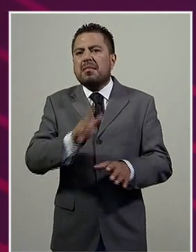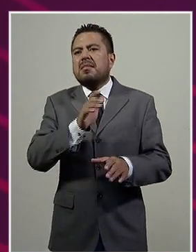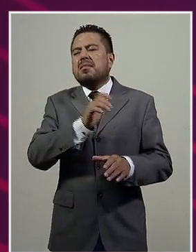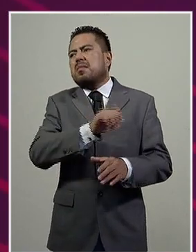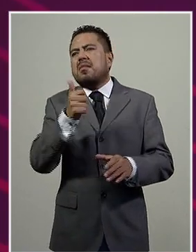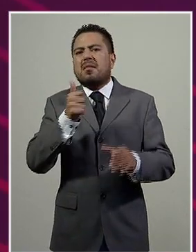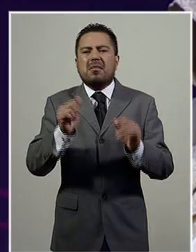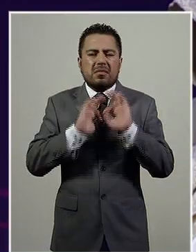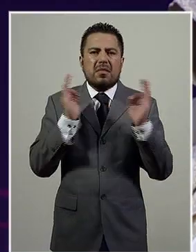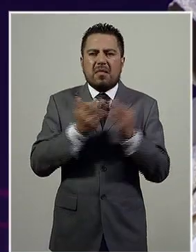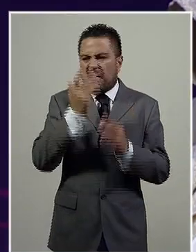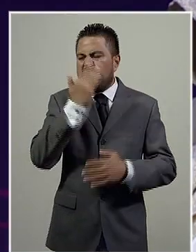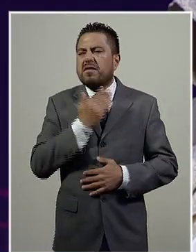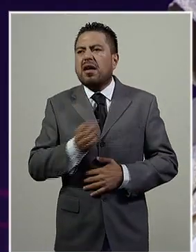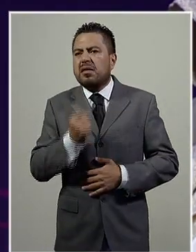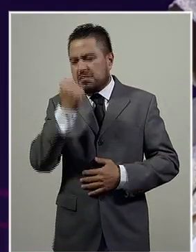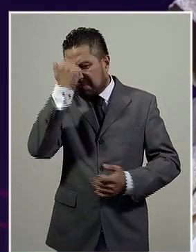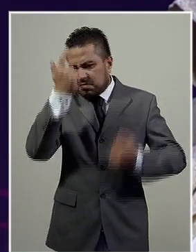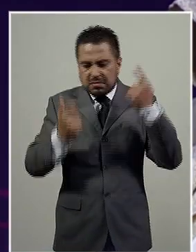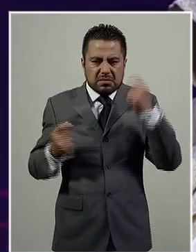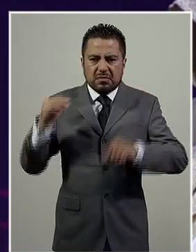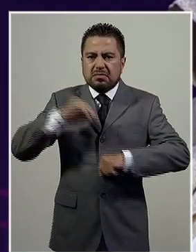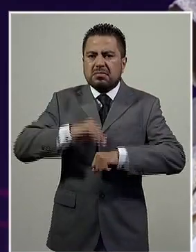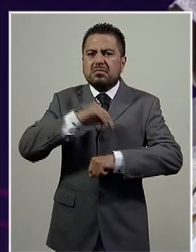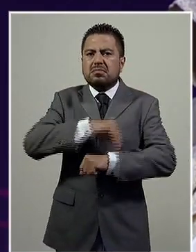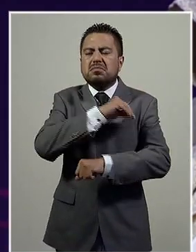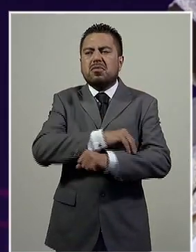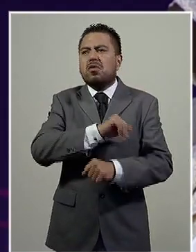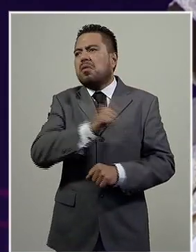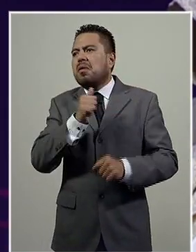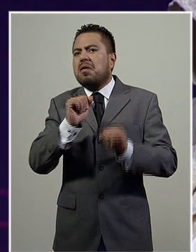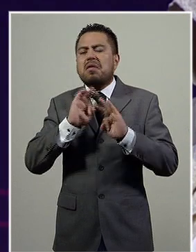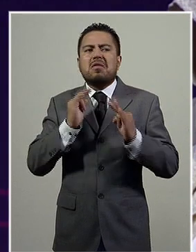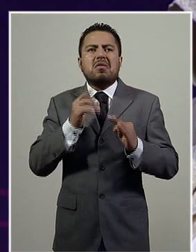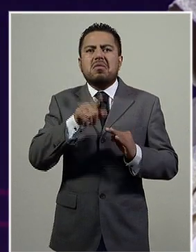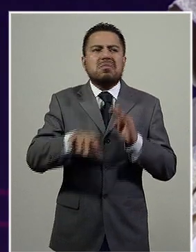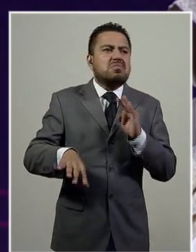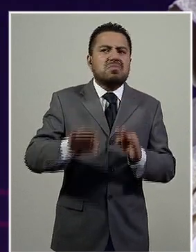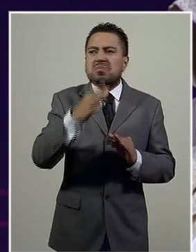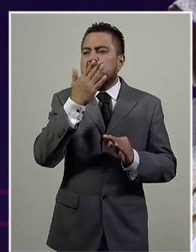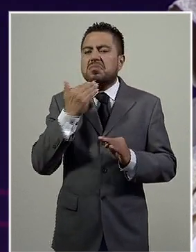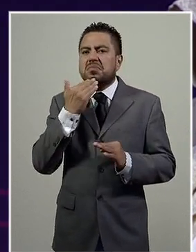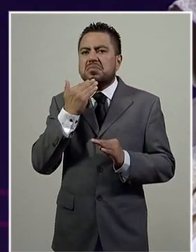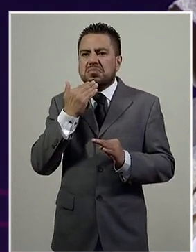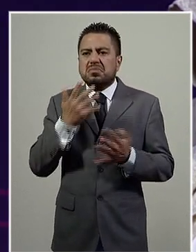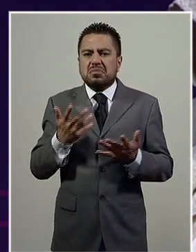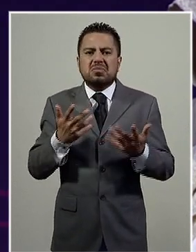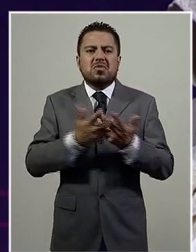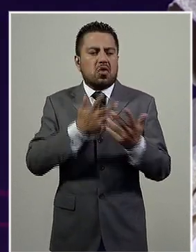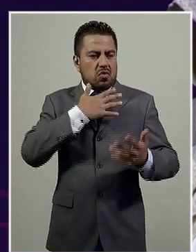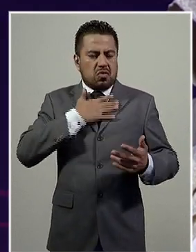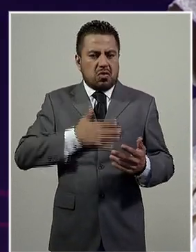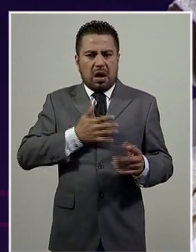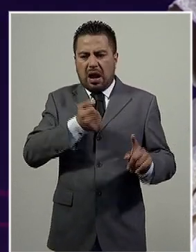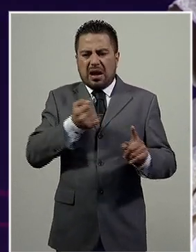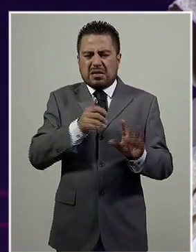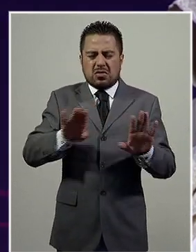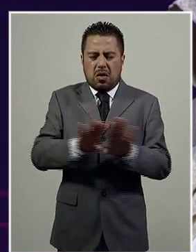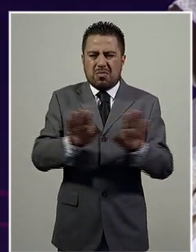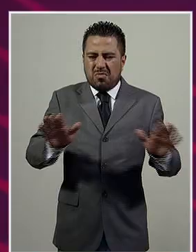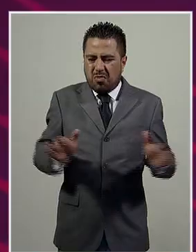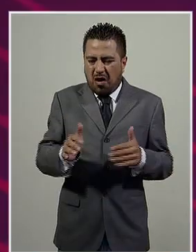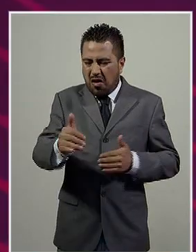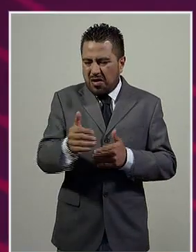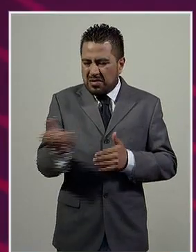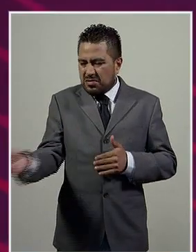de talentos y creatividades que de otra manera no consigues, ¿no? Si nos ajustamos a un molde, este